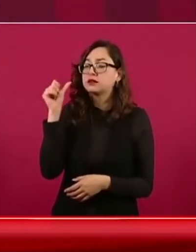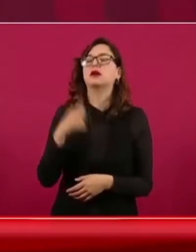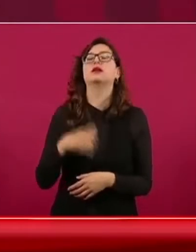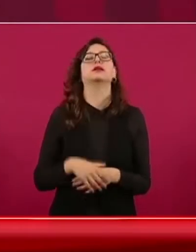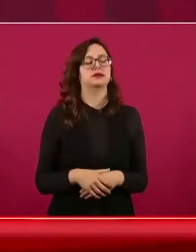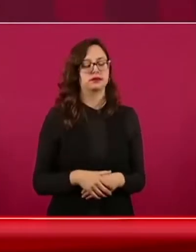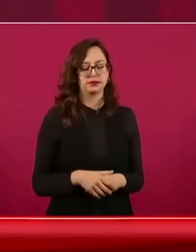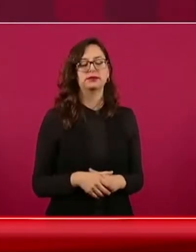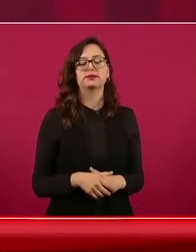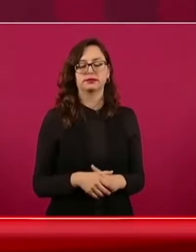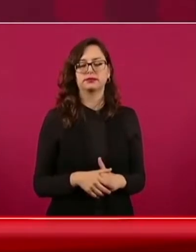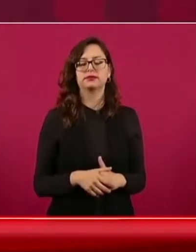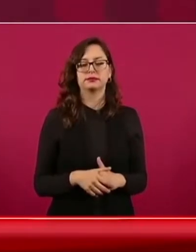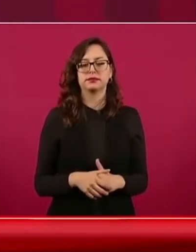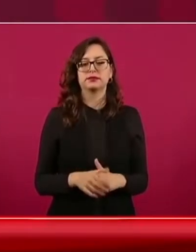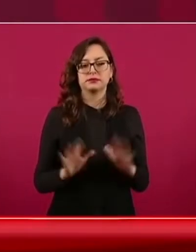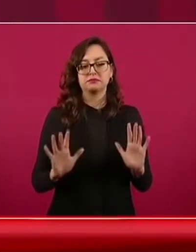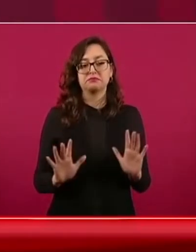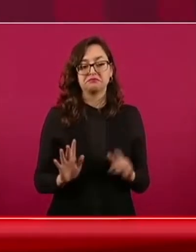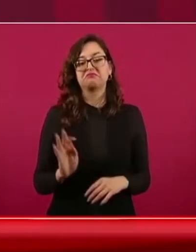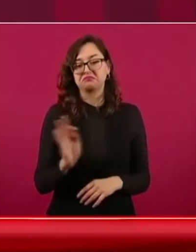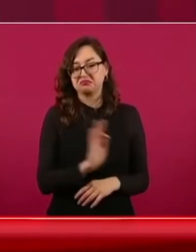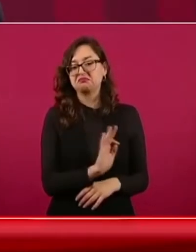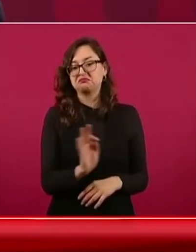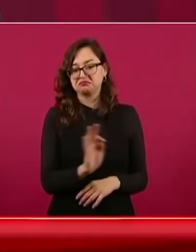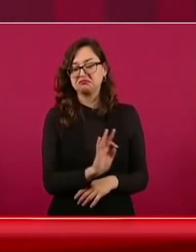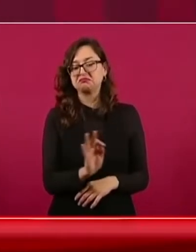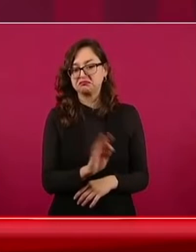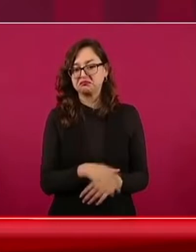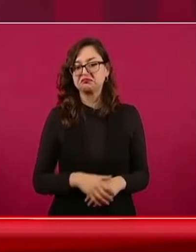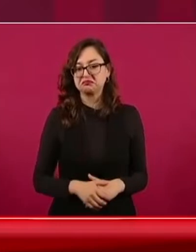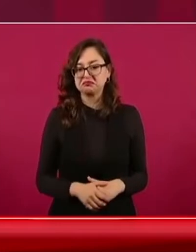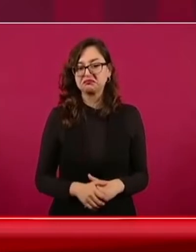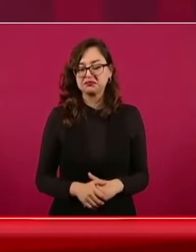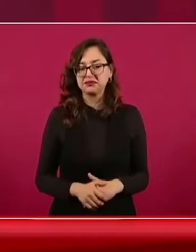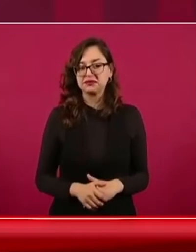que puede haber algo